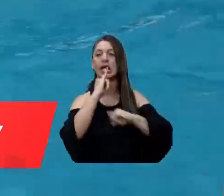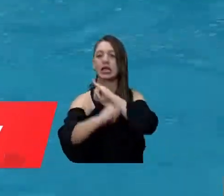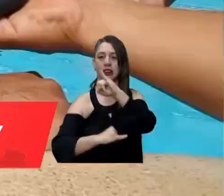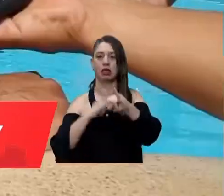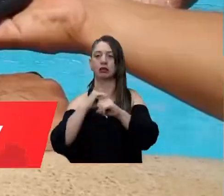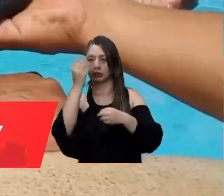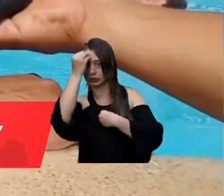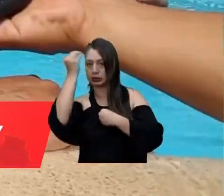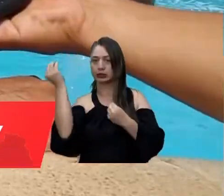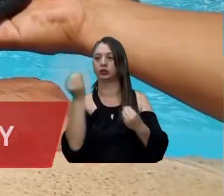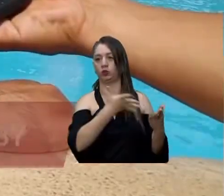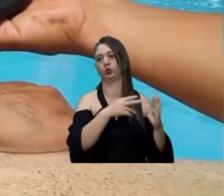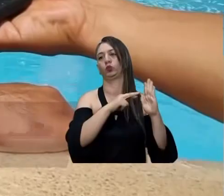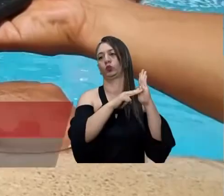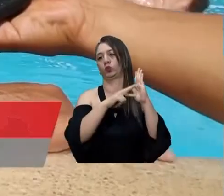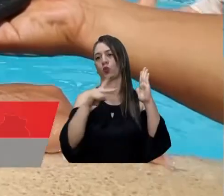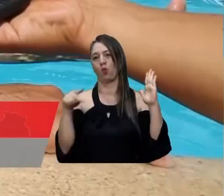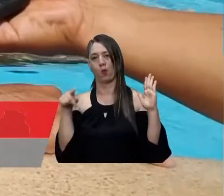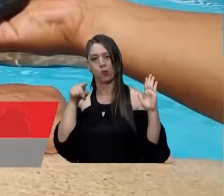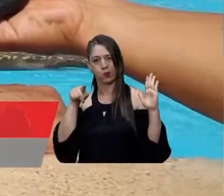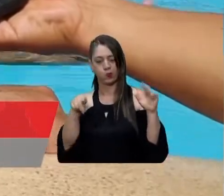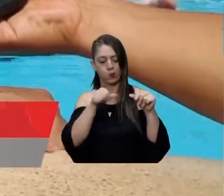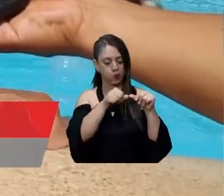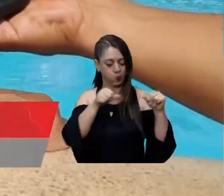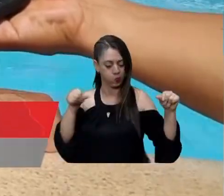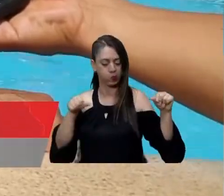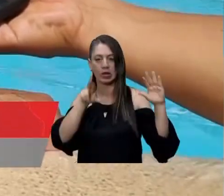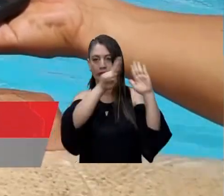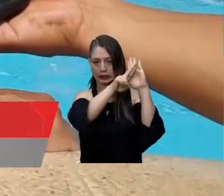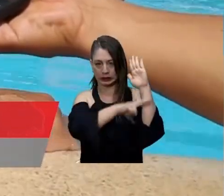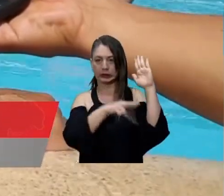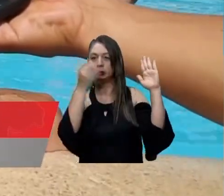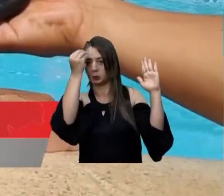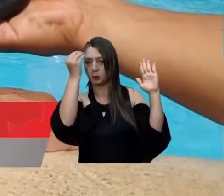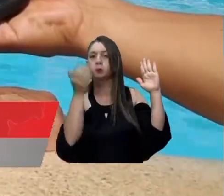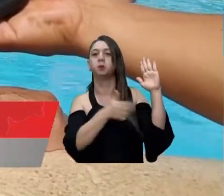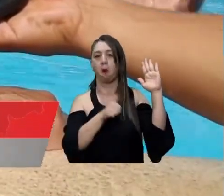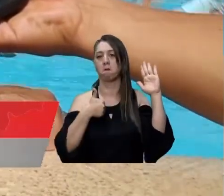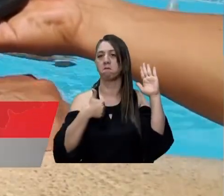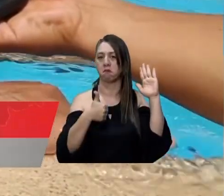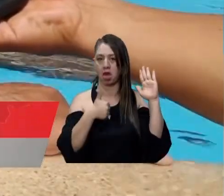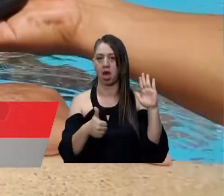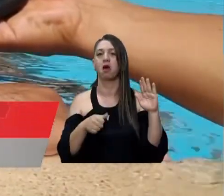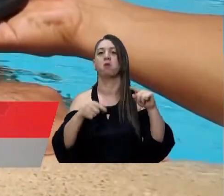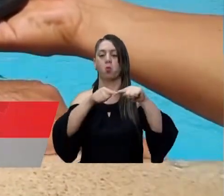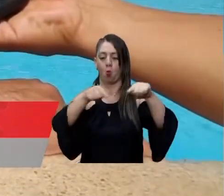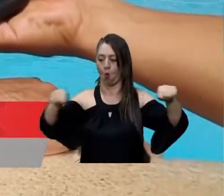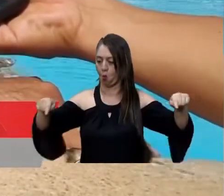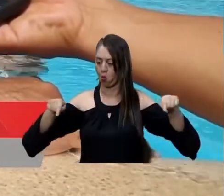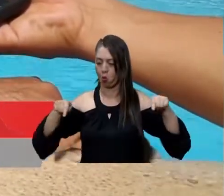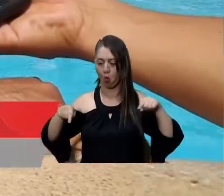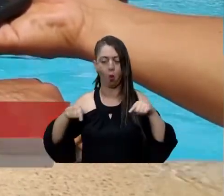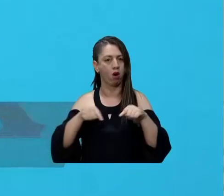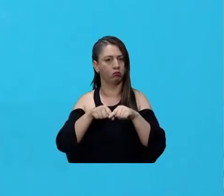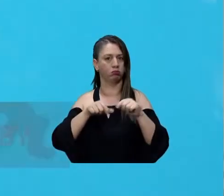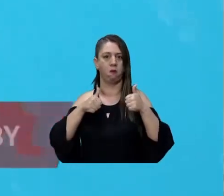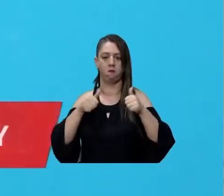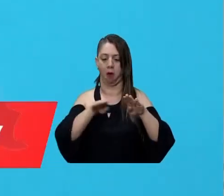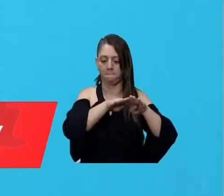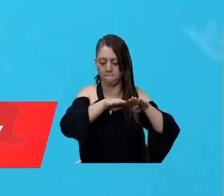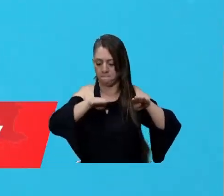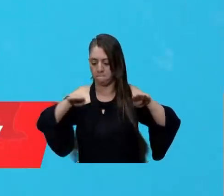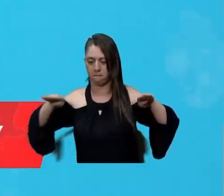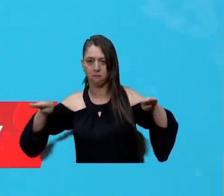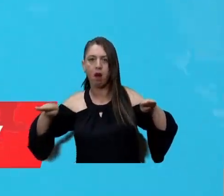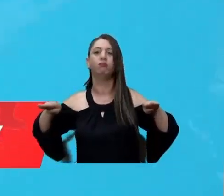internacionales. Es una piscina que tiene las medidas reglamentarias, que podemos, es una piscina cuadrada totalmente, es plana, entonces